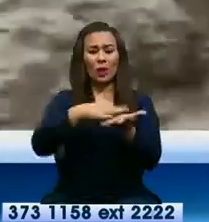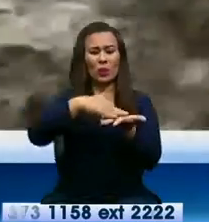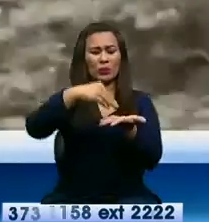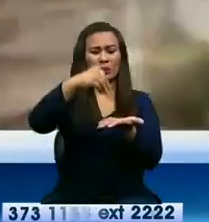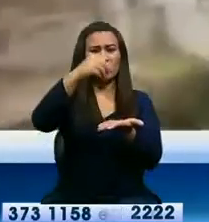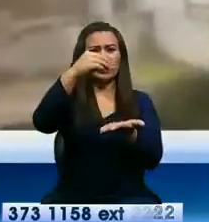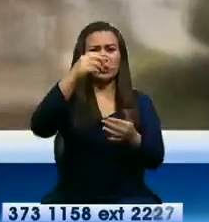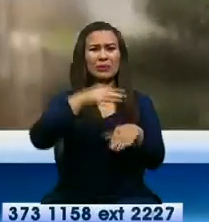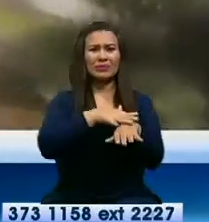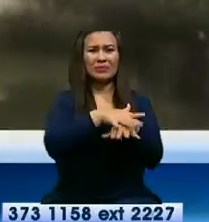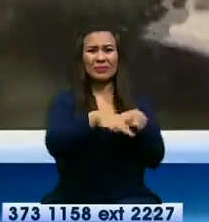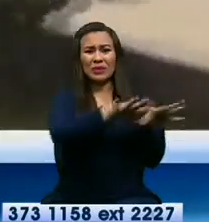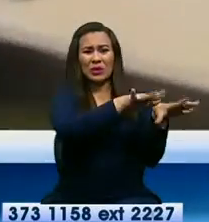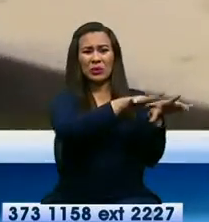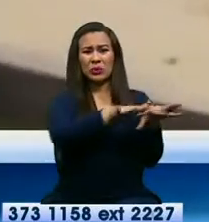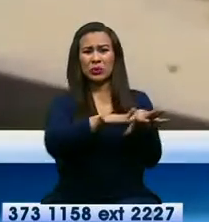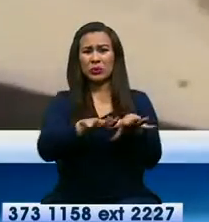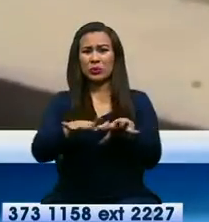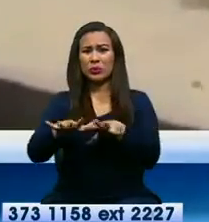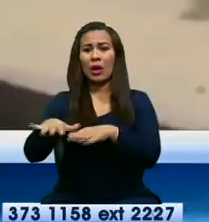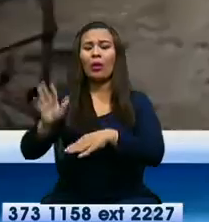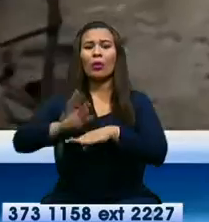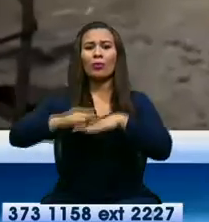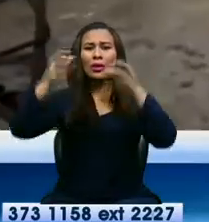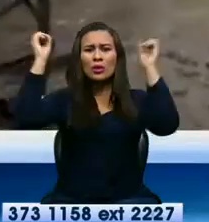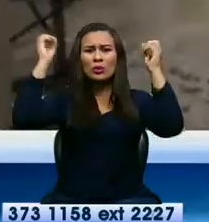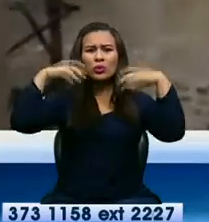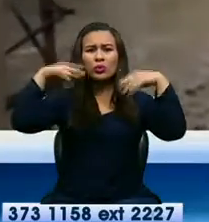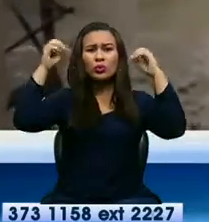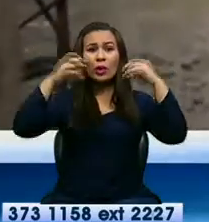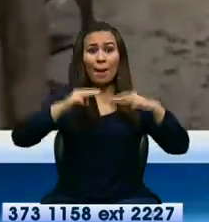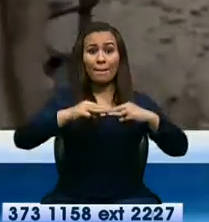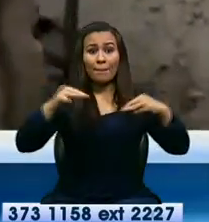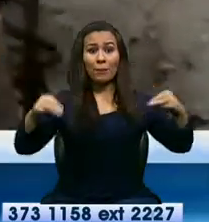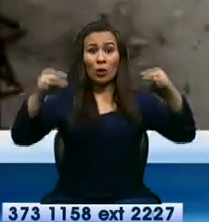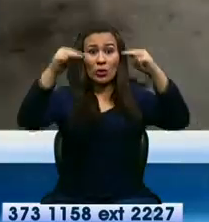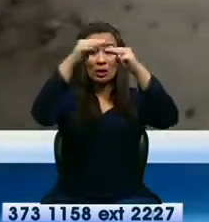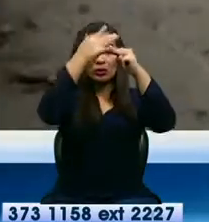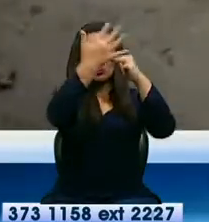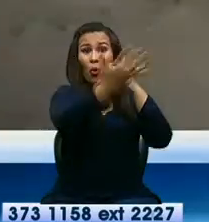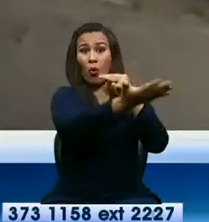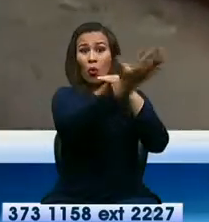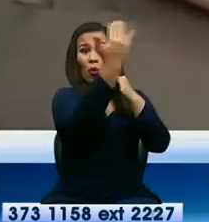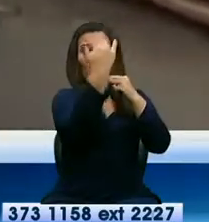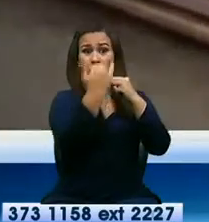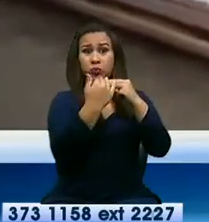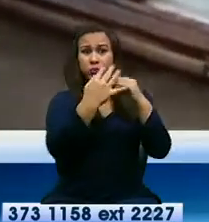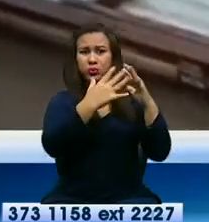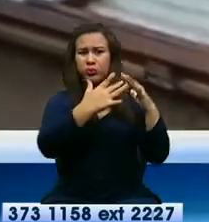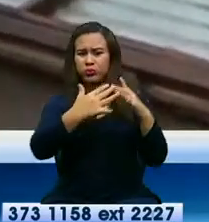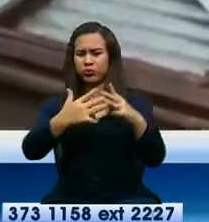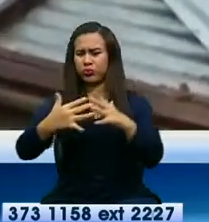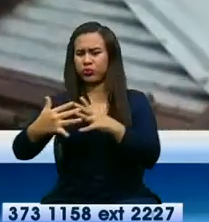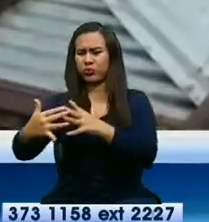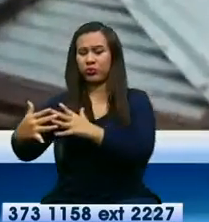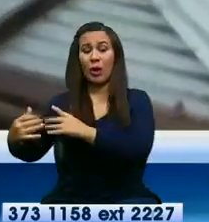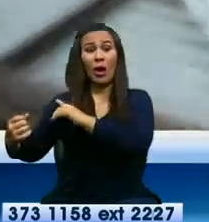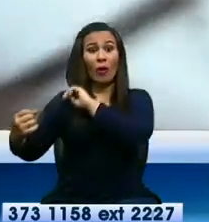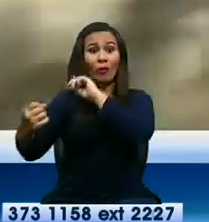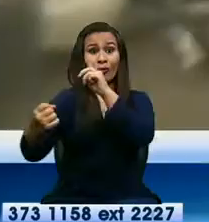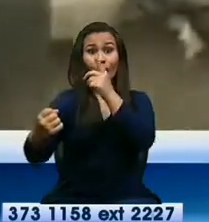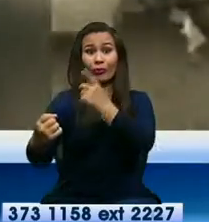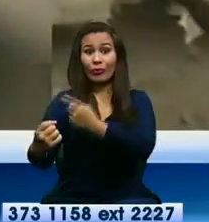lodo y peñas que las lluvias torrenciales desprenden de las montañas y que al caer en los ríos arrasa con todo a su